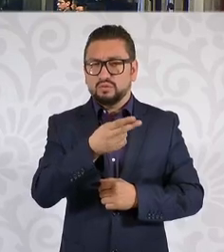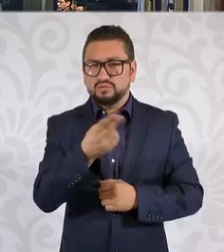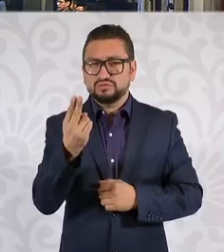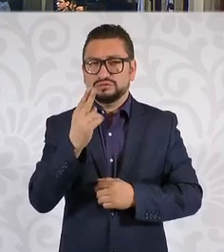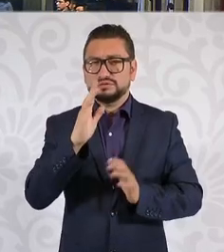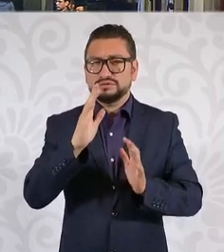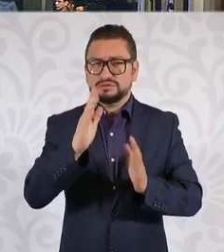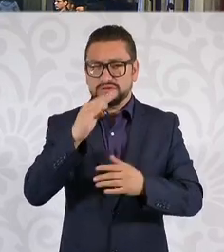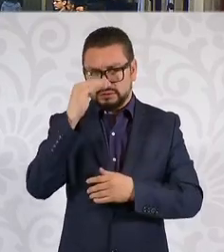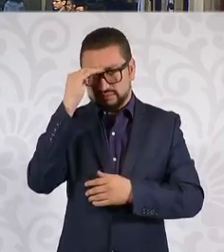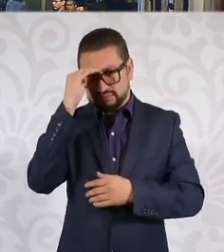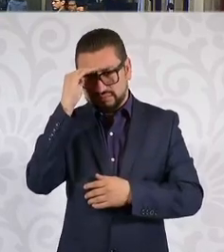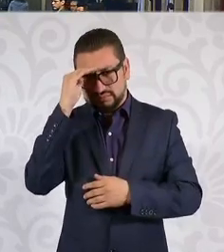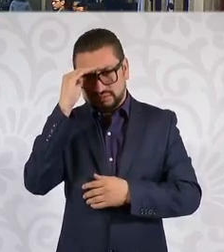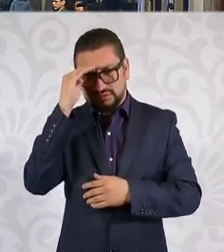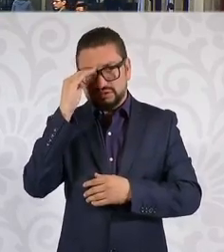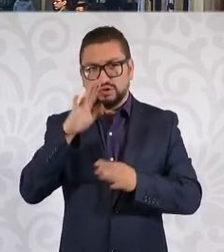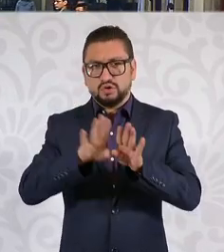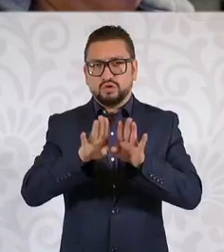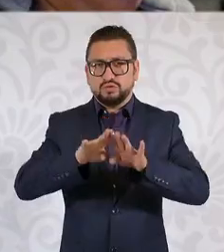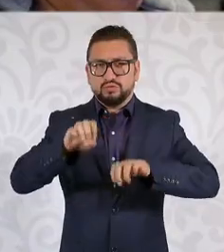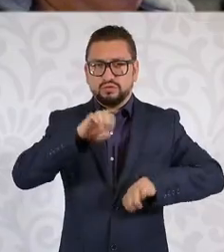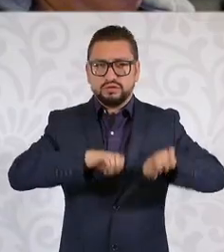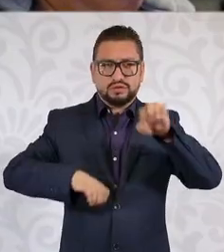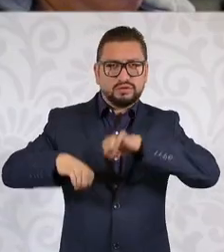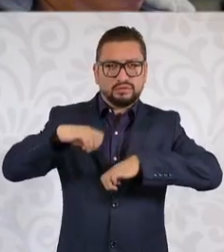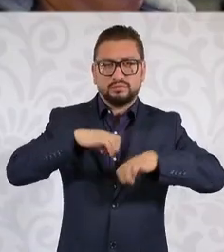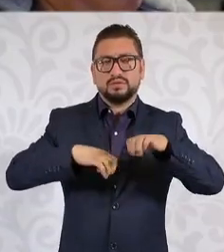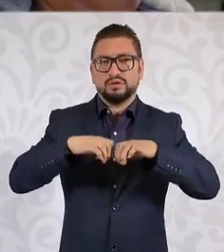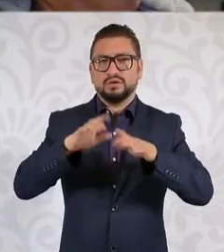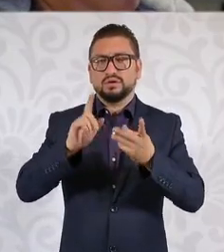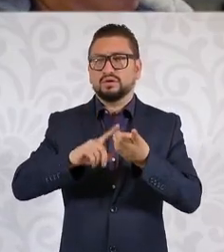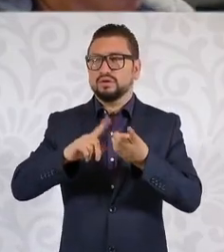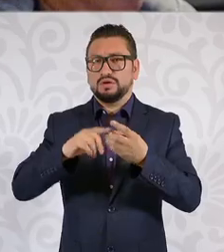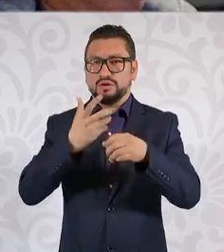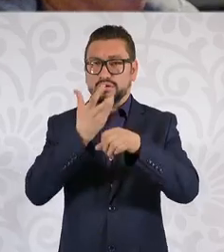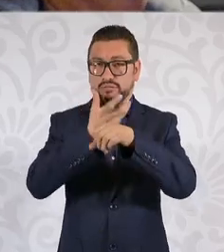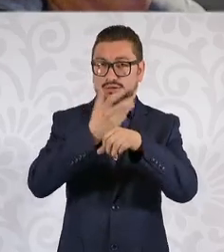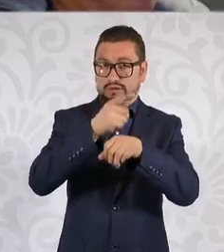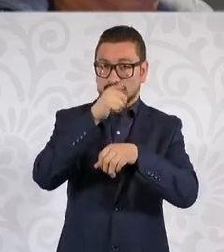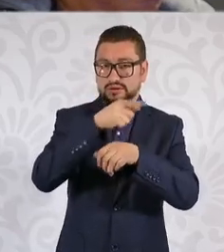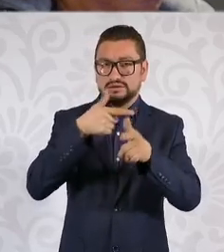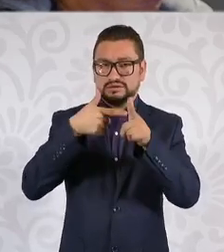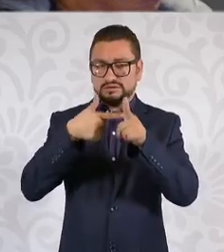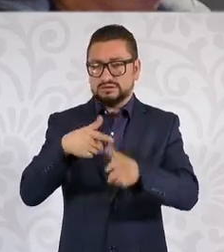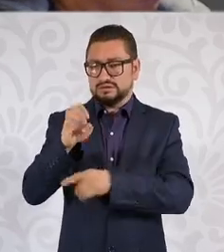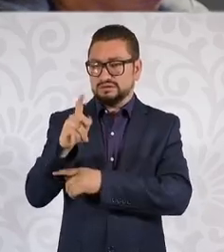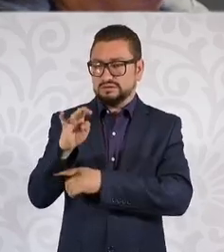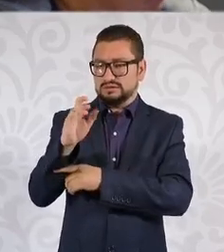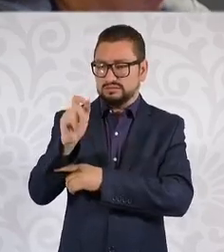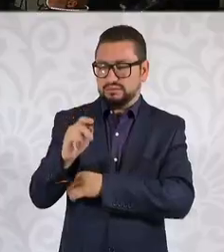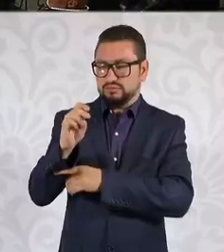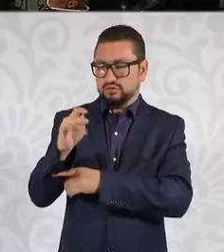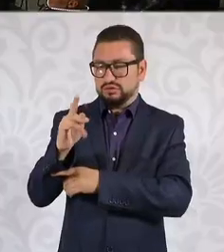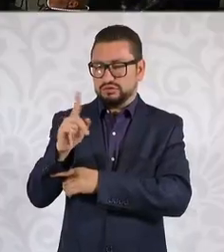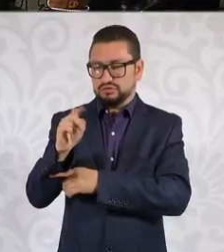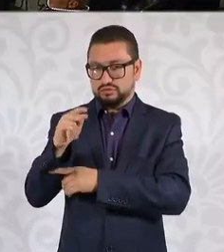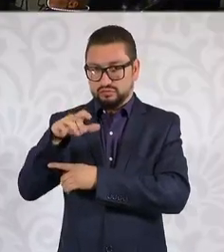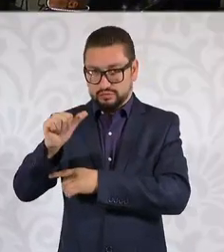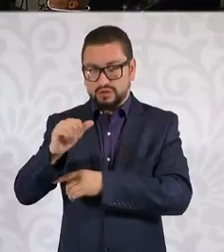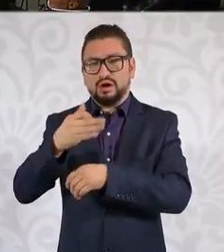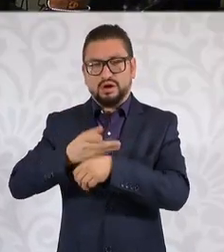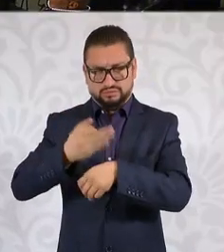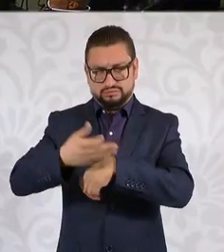van a asignar las embajadas en el caso de Estados Unidos, si seguirá Esteban Moctezuma. Sigue Esteban Moctezuma por lo